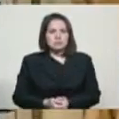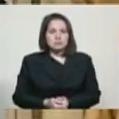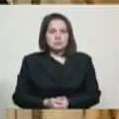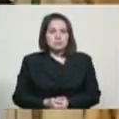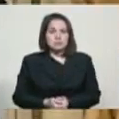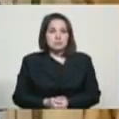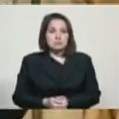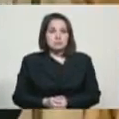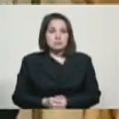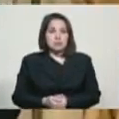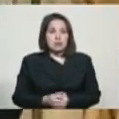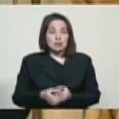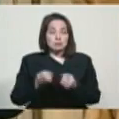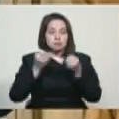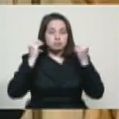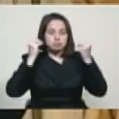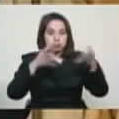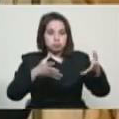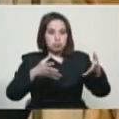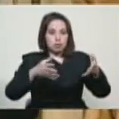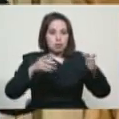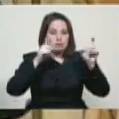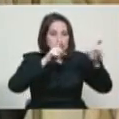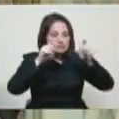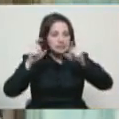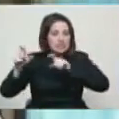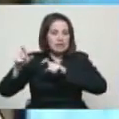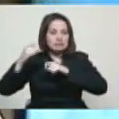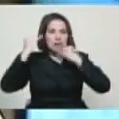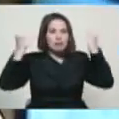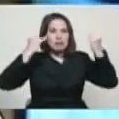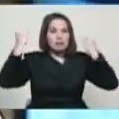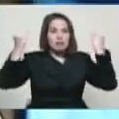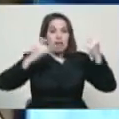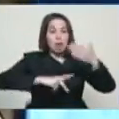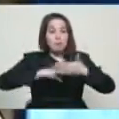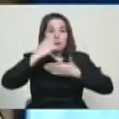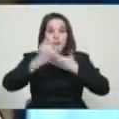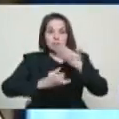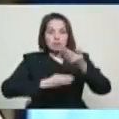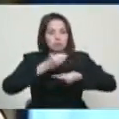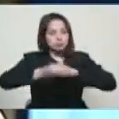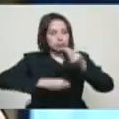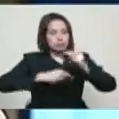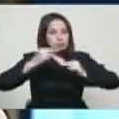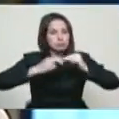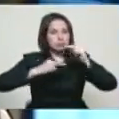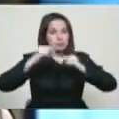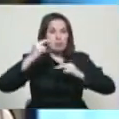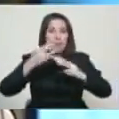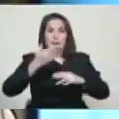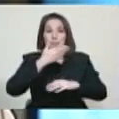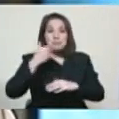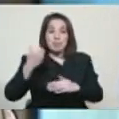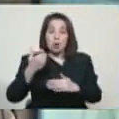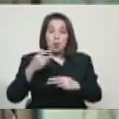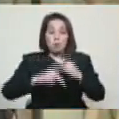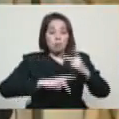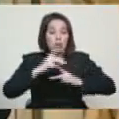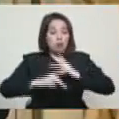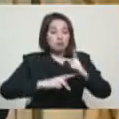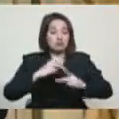para dotar de luces, de ideas, de proyectos a los procesos inevitables que América